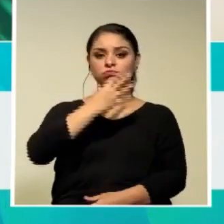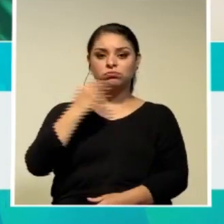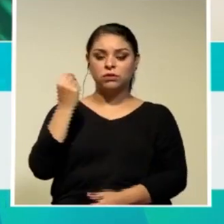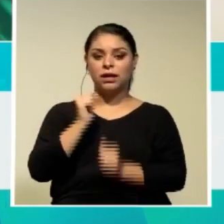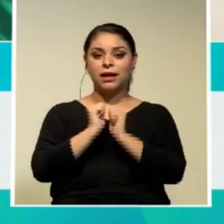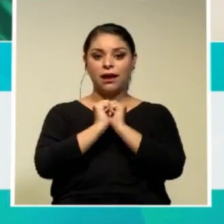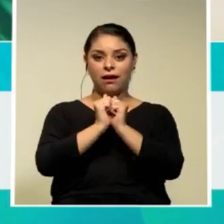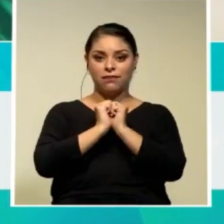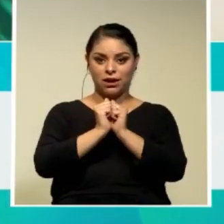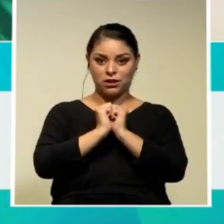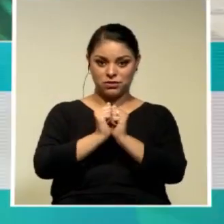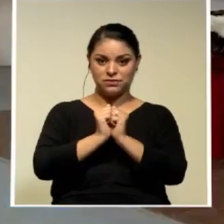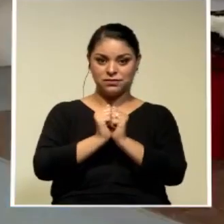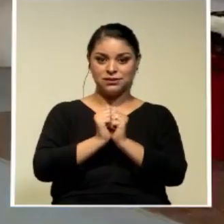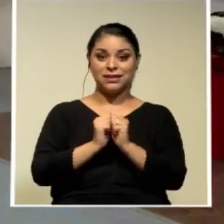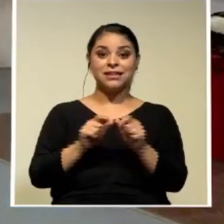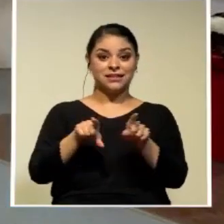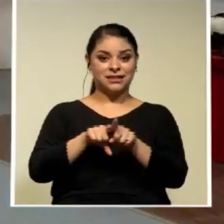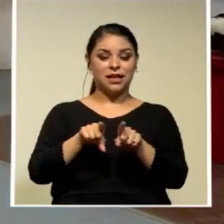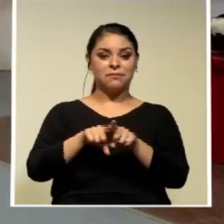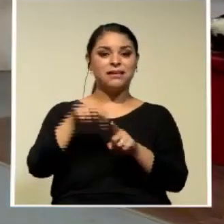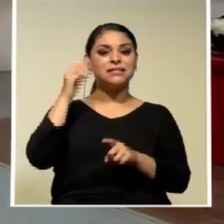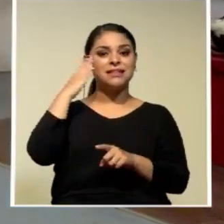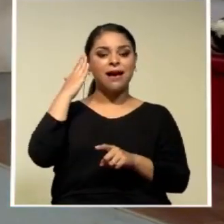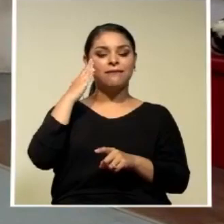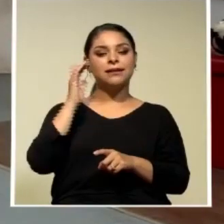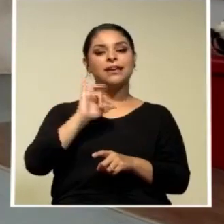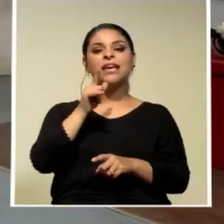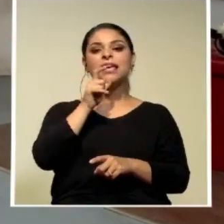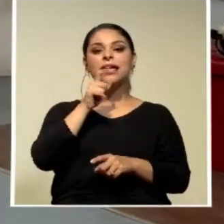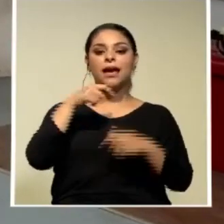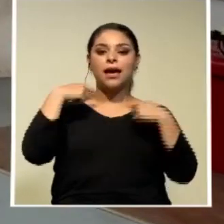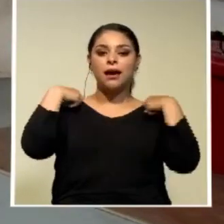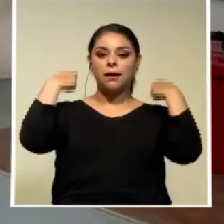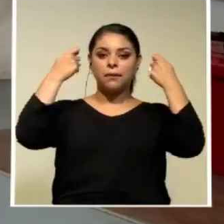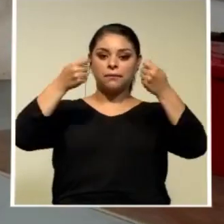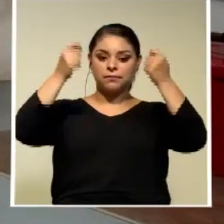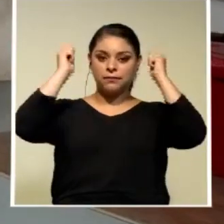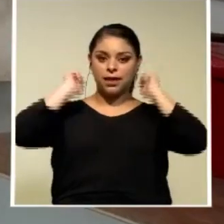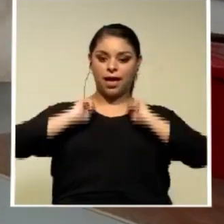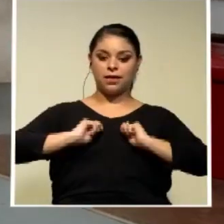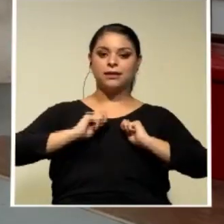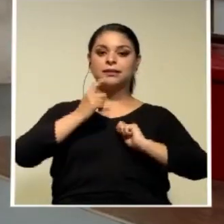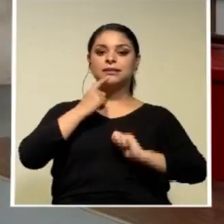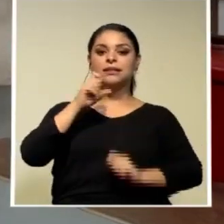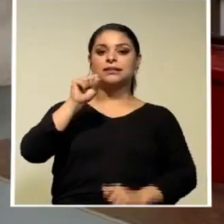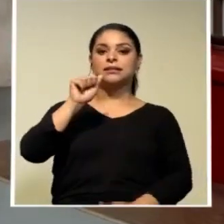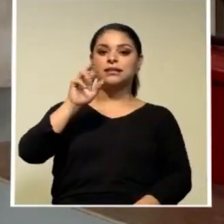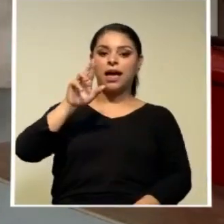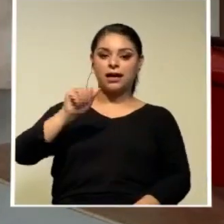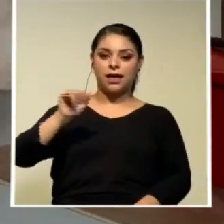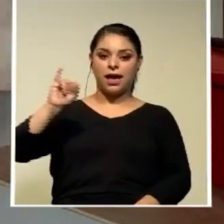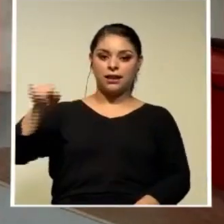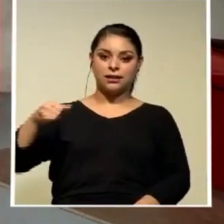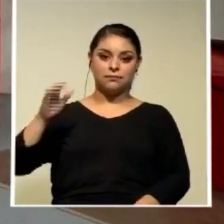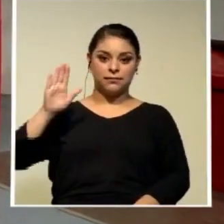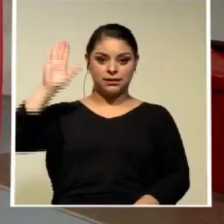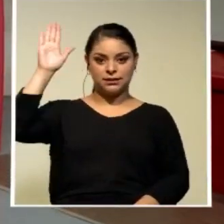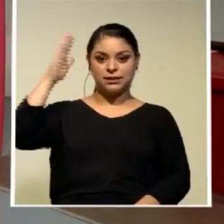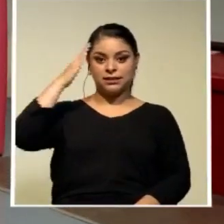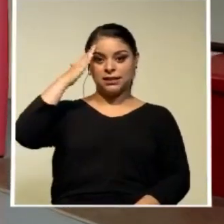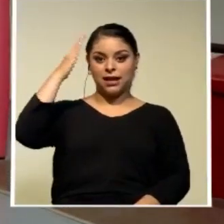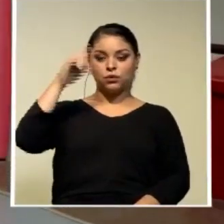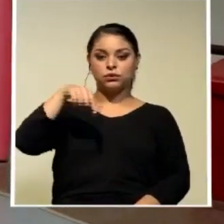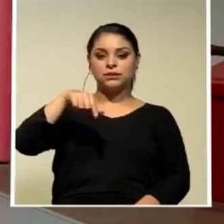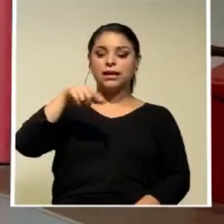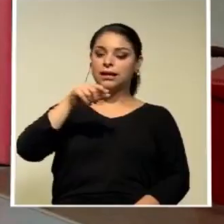caballo. También, ¿sabe quién? Yo creo que se ganó una medalla. Aquí dice, Sala Jarquín presente. Y también dice, saludos a